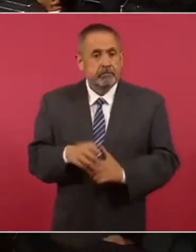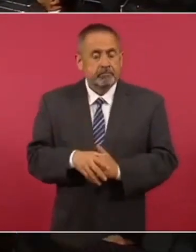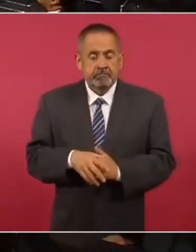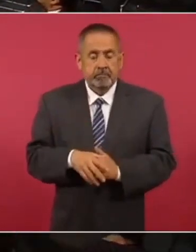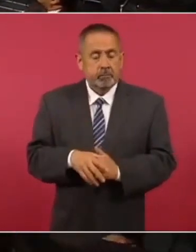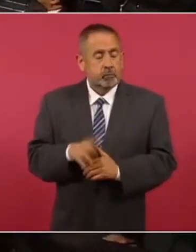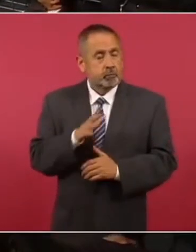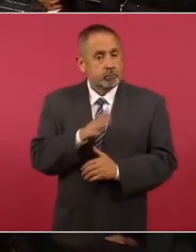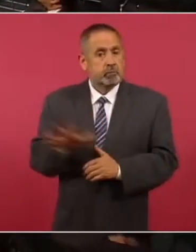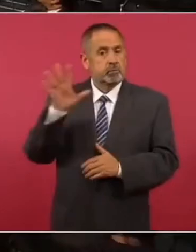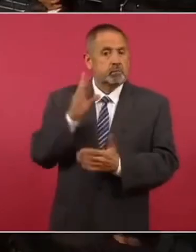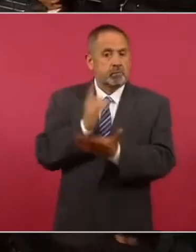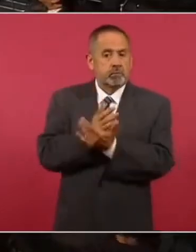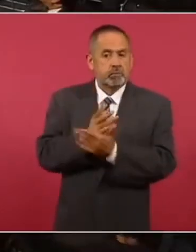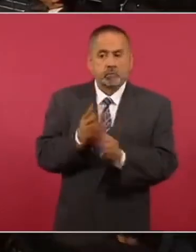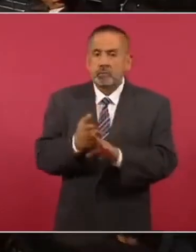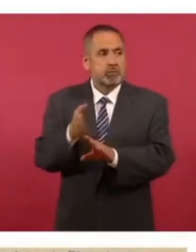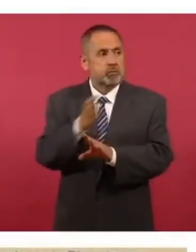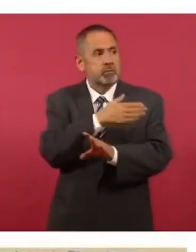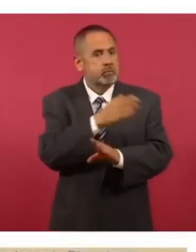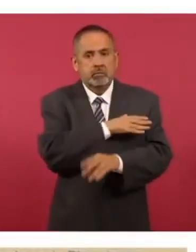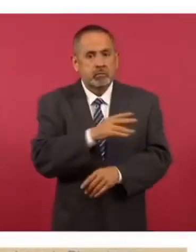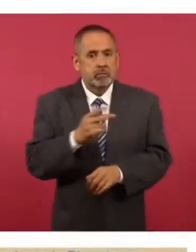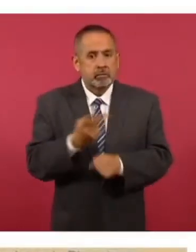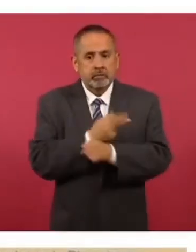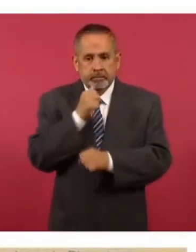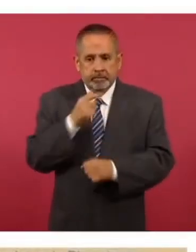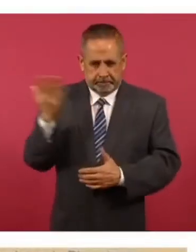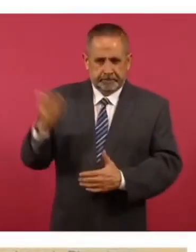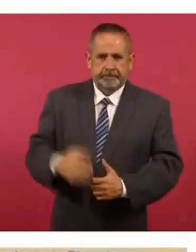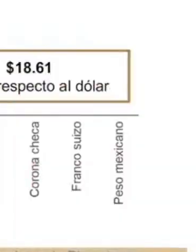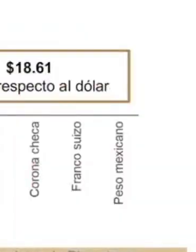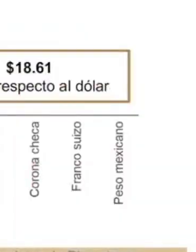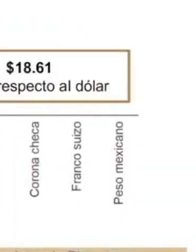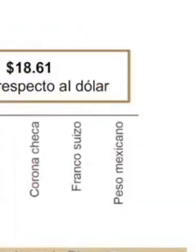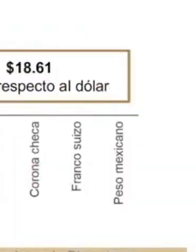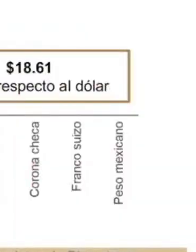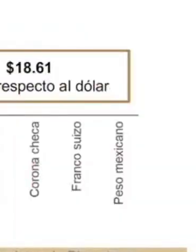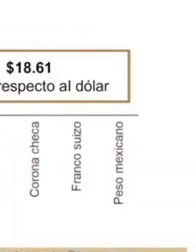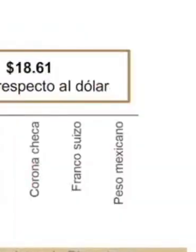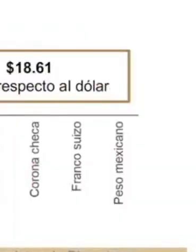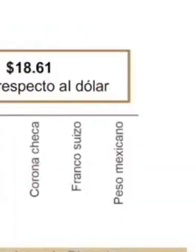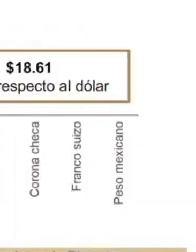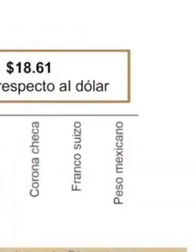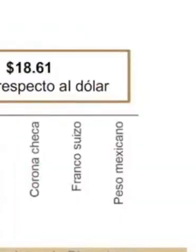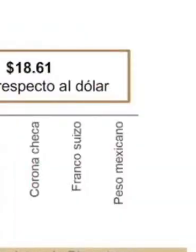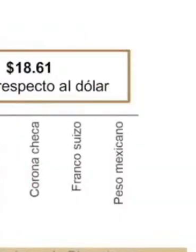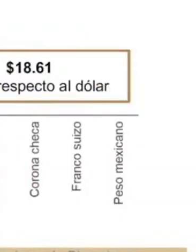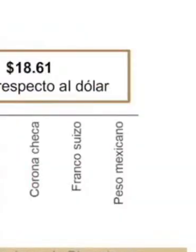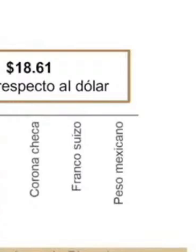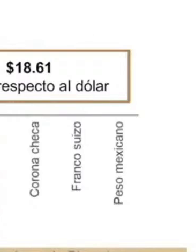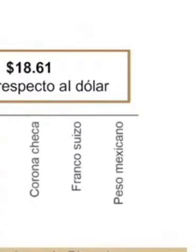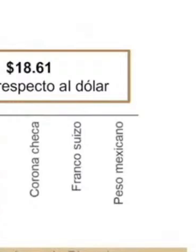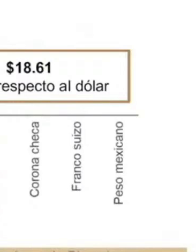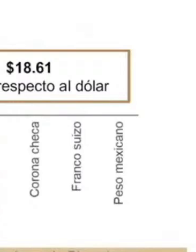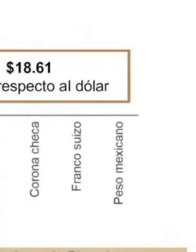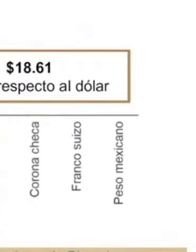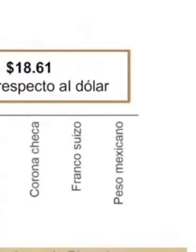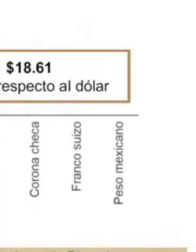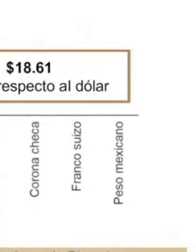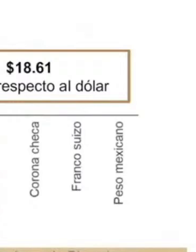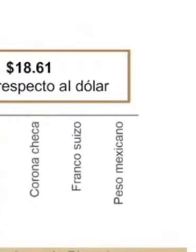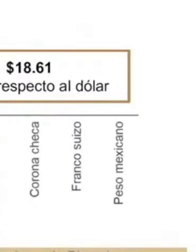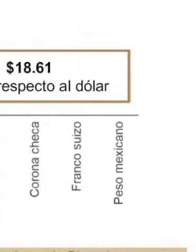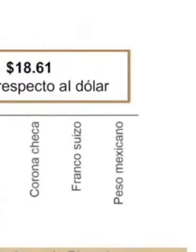único, no se había dado en más de 50 años que el peso